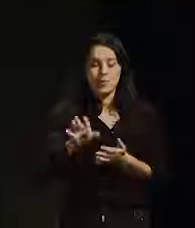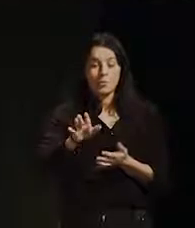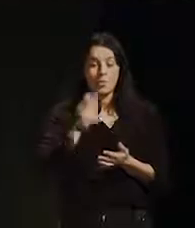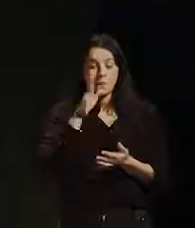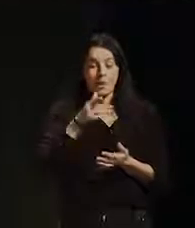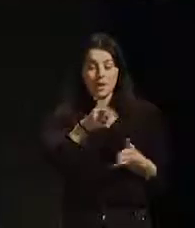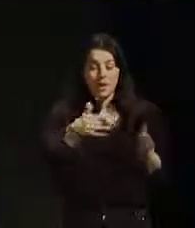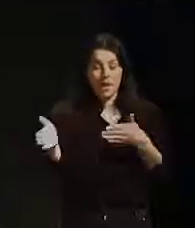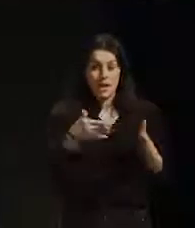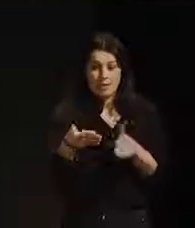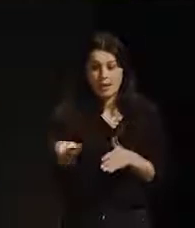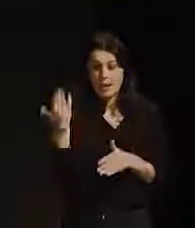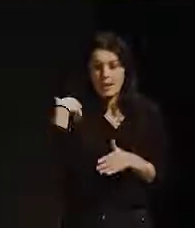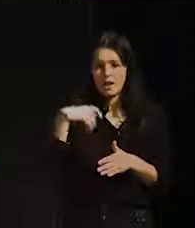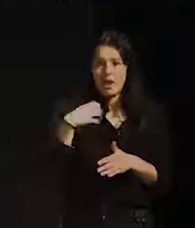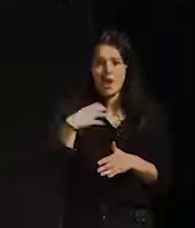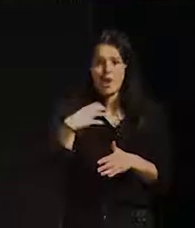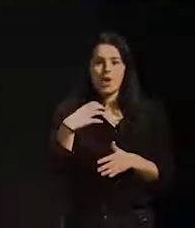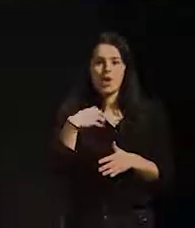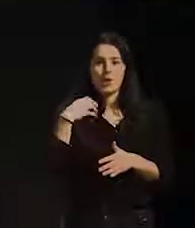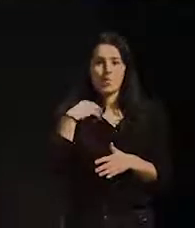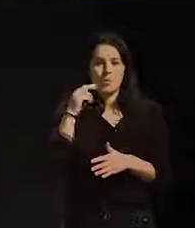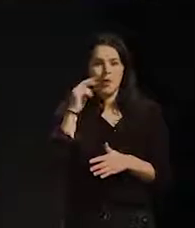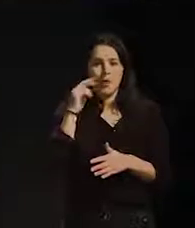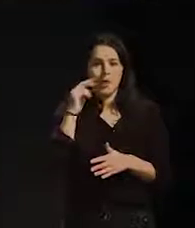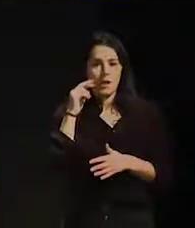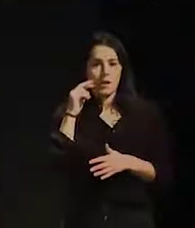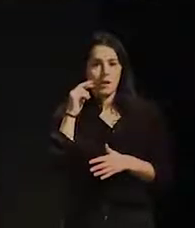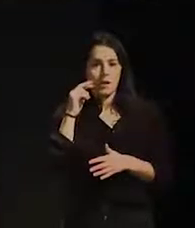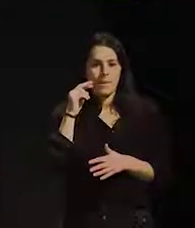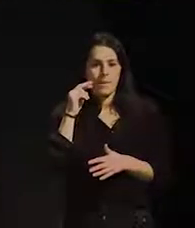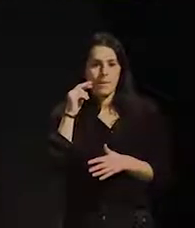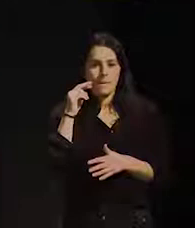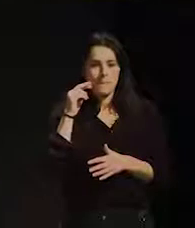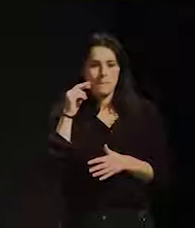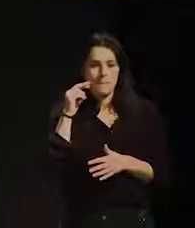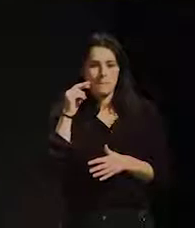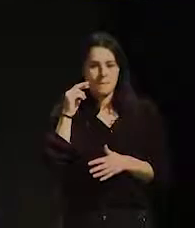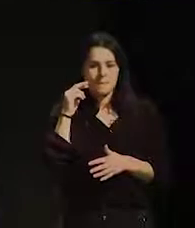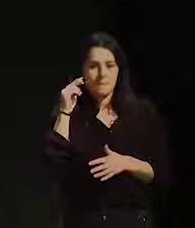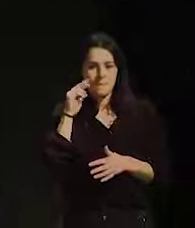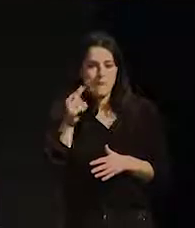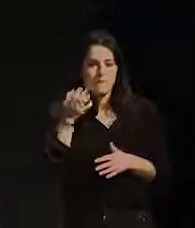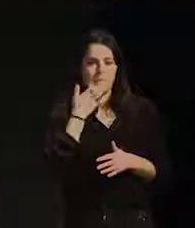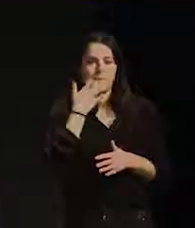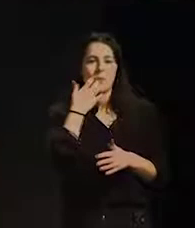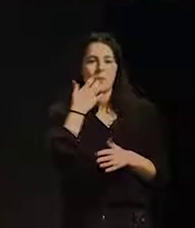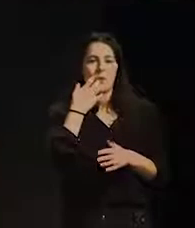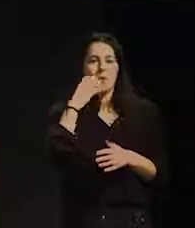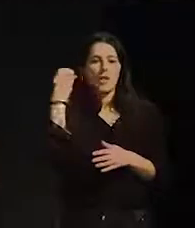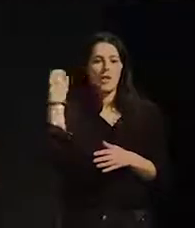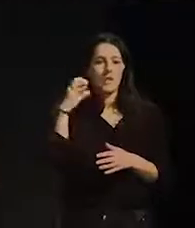época no se podía practicar ni la kinesiología ni